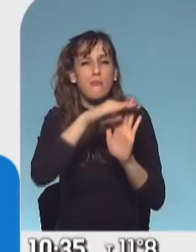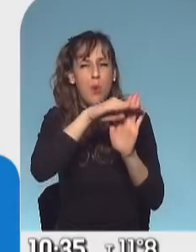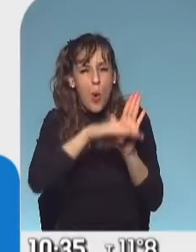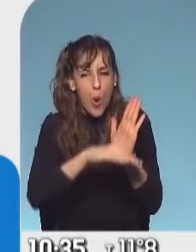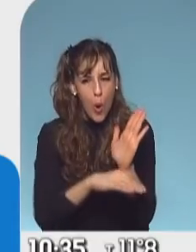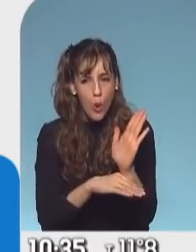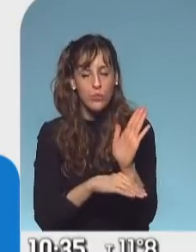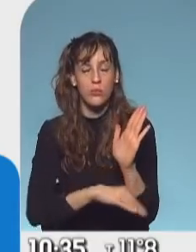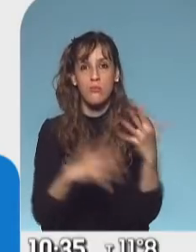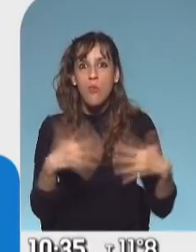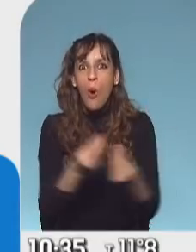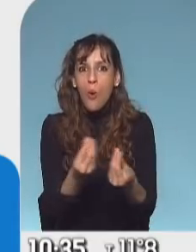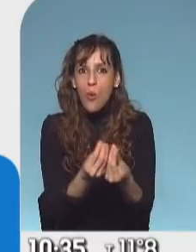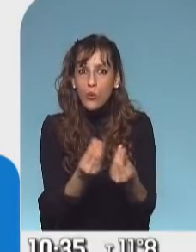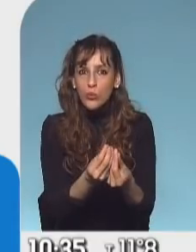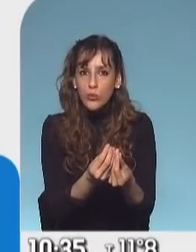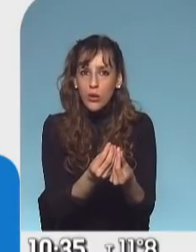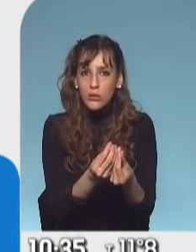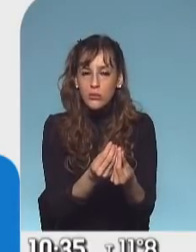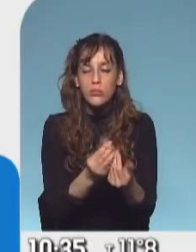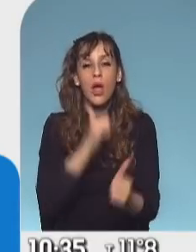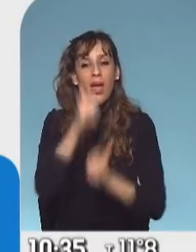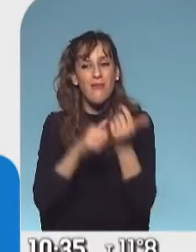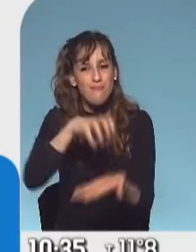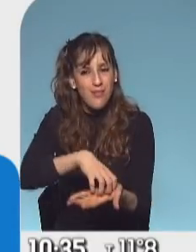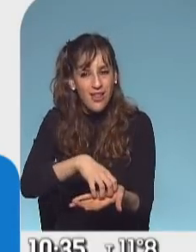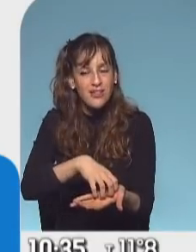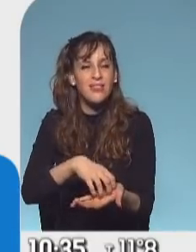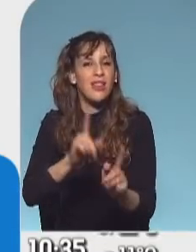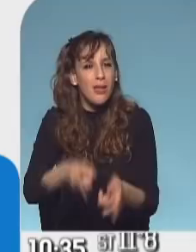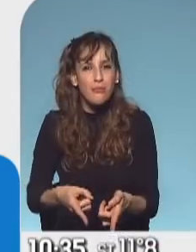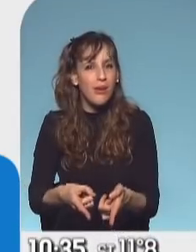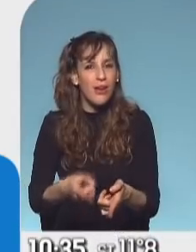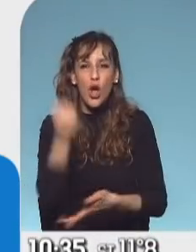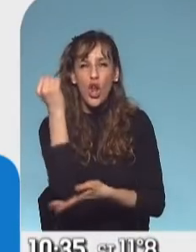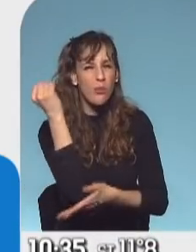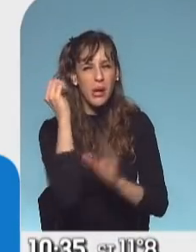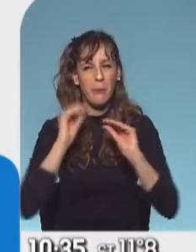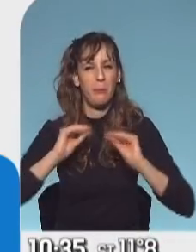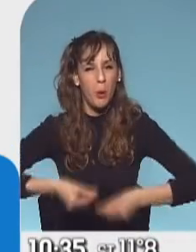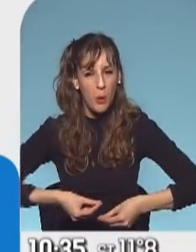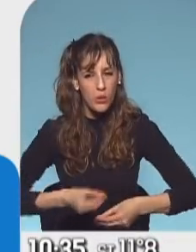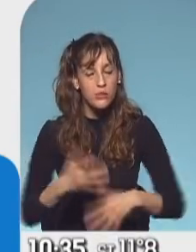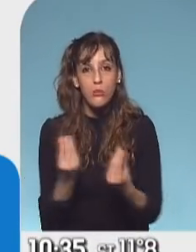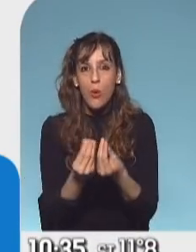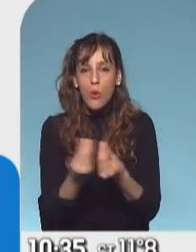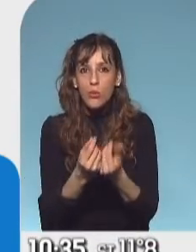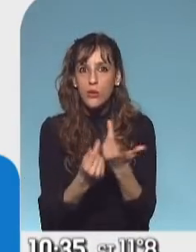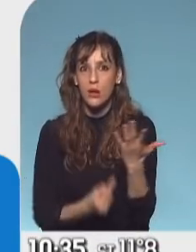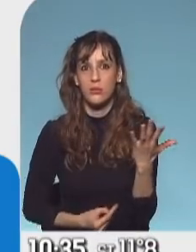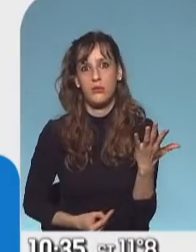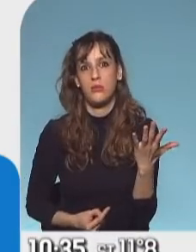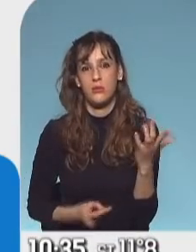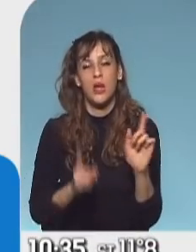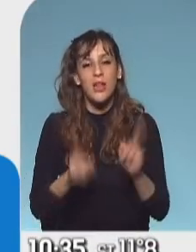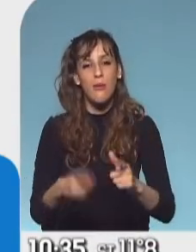muertas son muchísimas. La cantidad de empresas debilitadas económicamente son muchísimas. Y los bonos